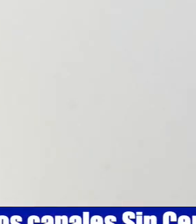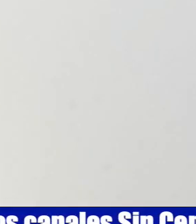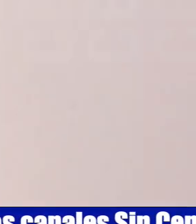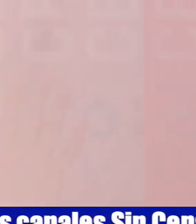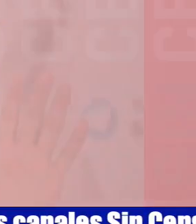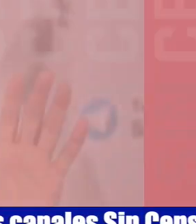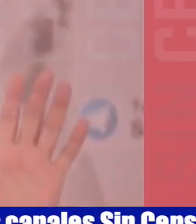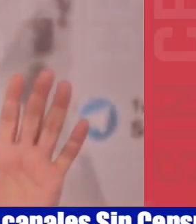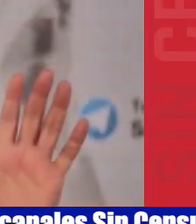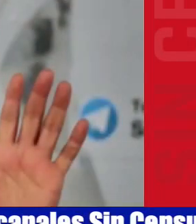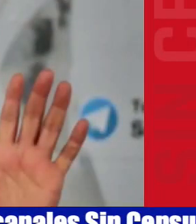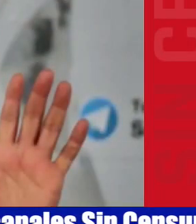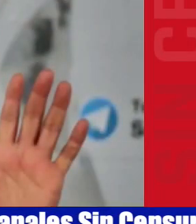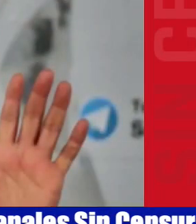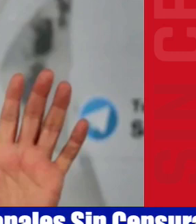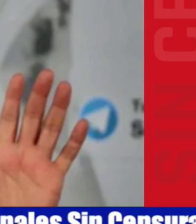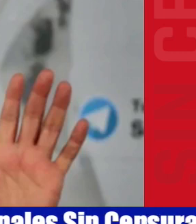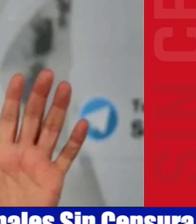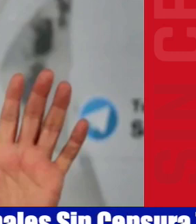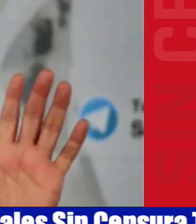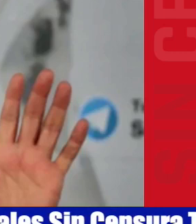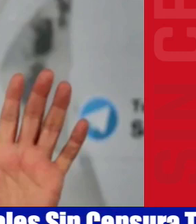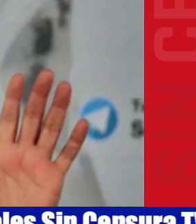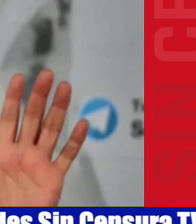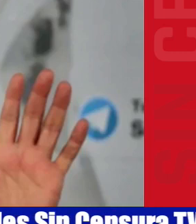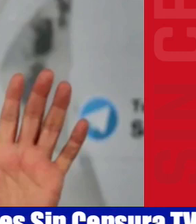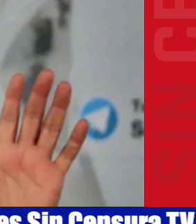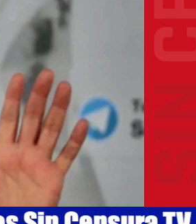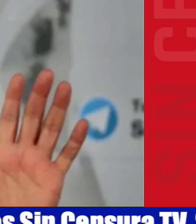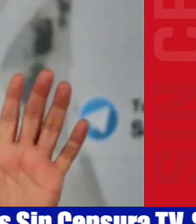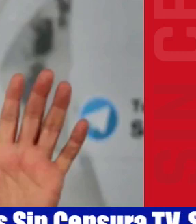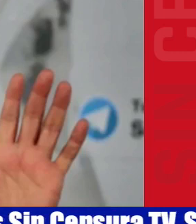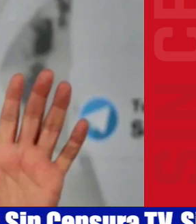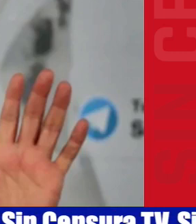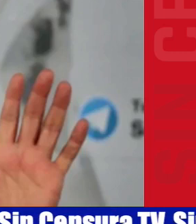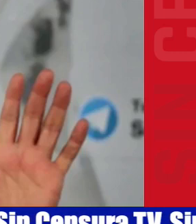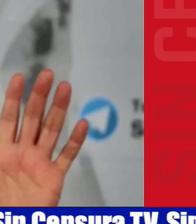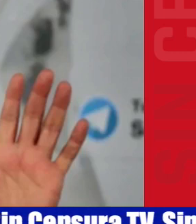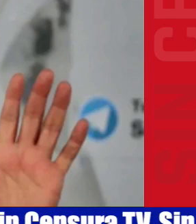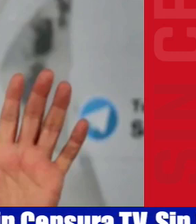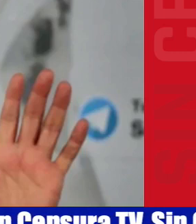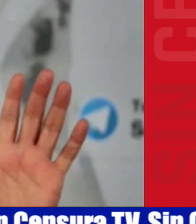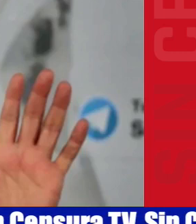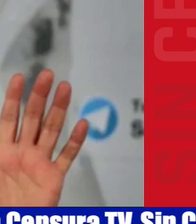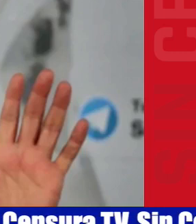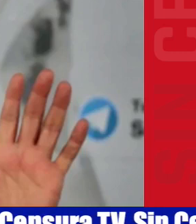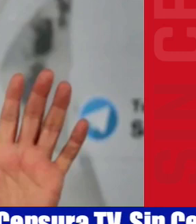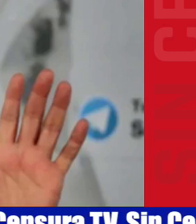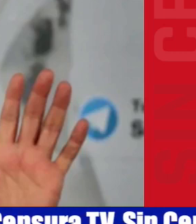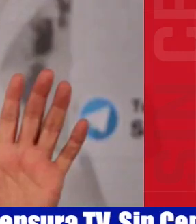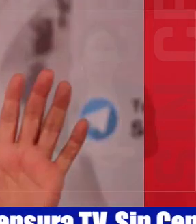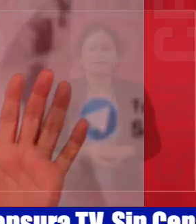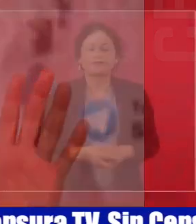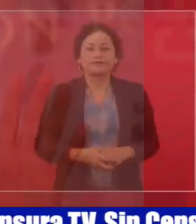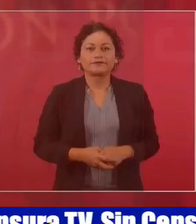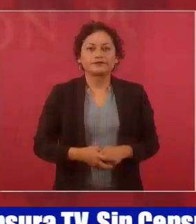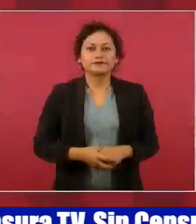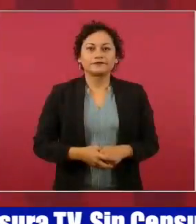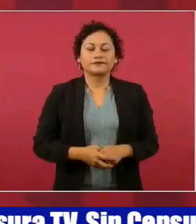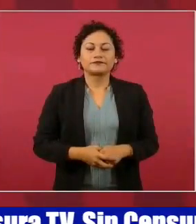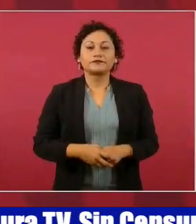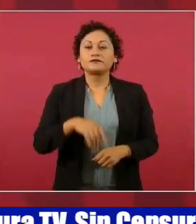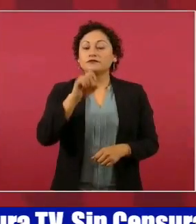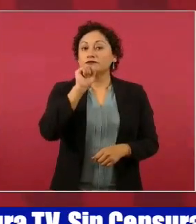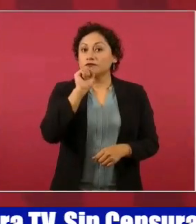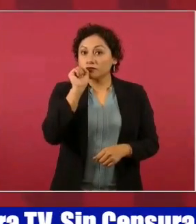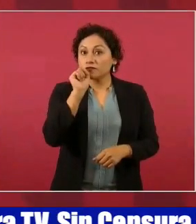Chachalaca Guacamaya, que se volvió sopilota, que eso pues no funciona, pero que en todo caso tiene un efecto de boomerang, ¿no? Dice